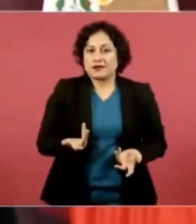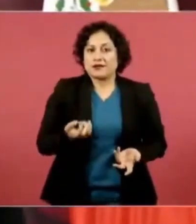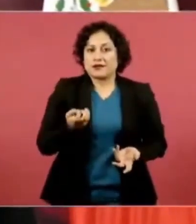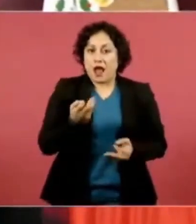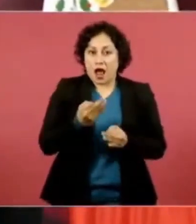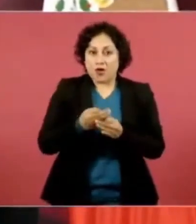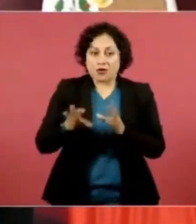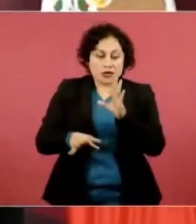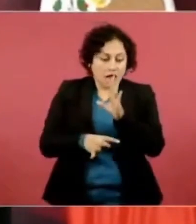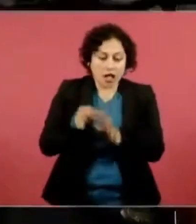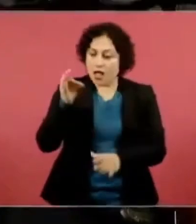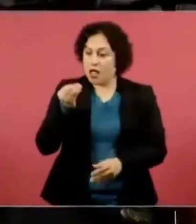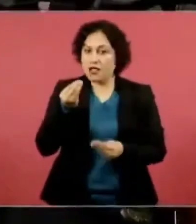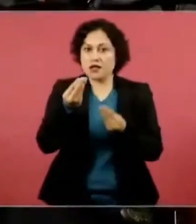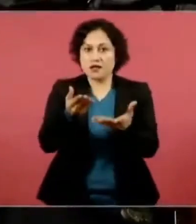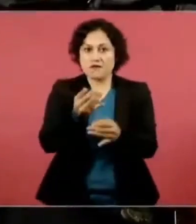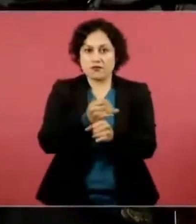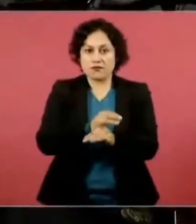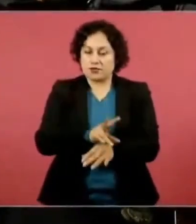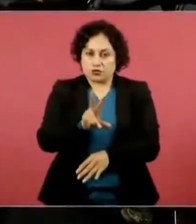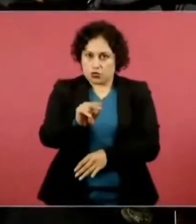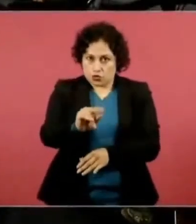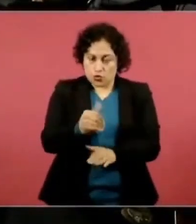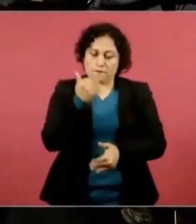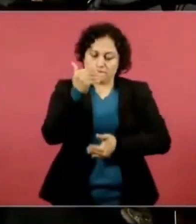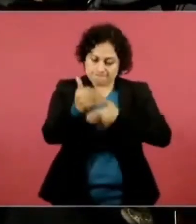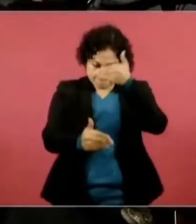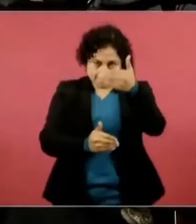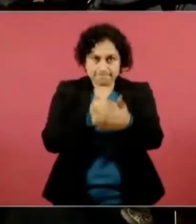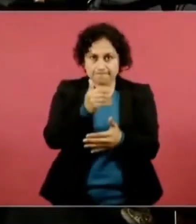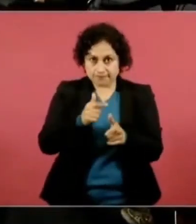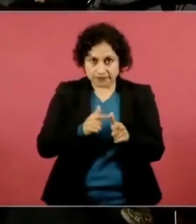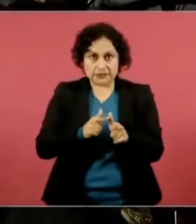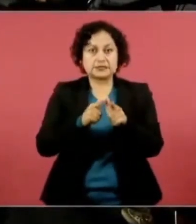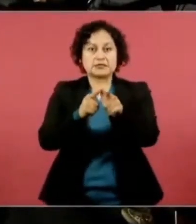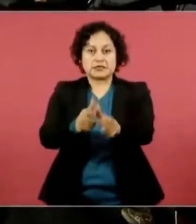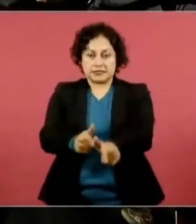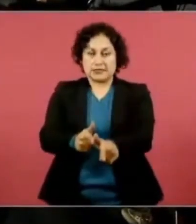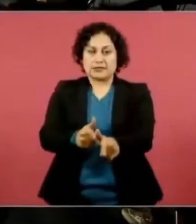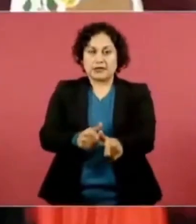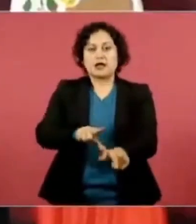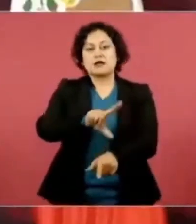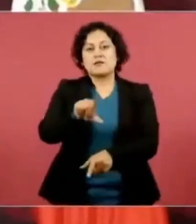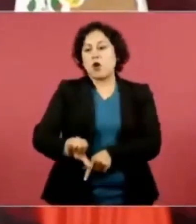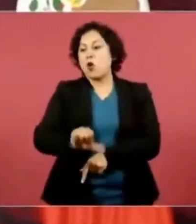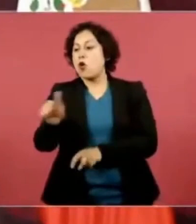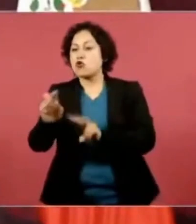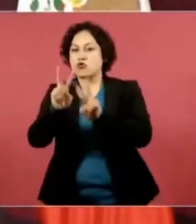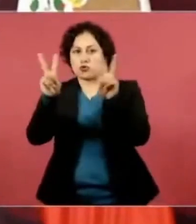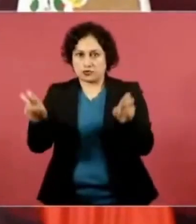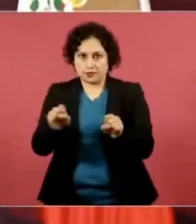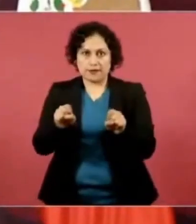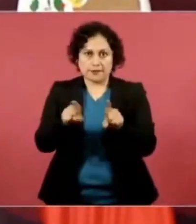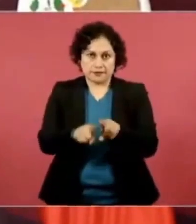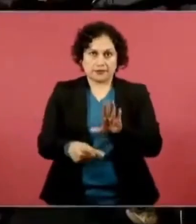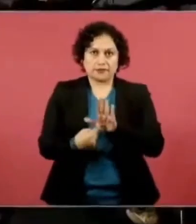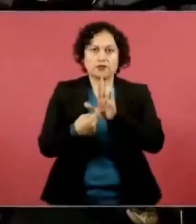improvisación. Vamos a seguir con esto y también vamos a dar a conocer lo otro.